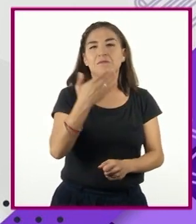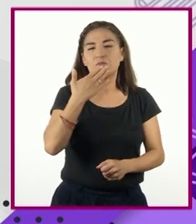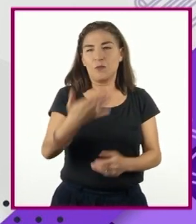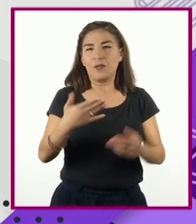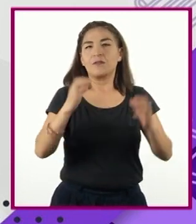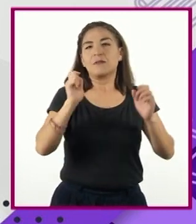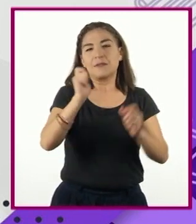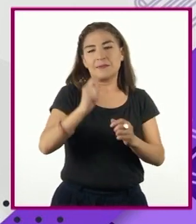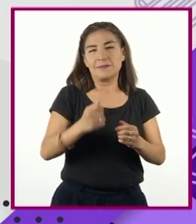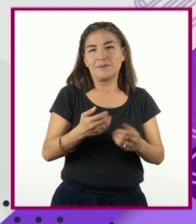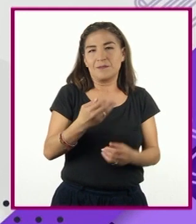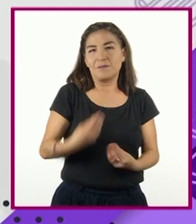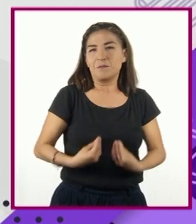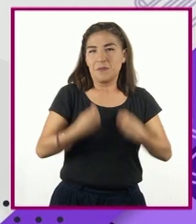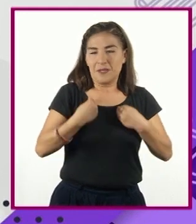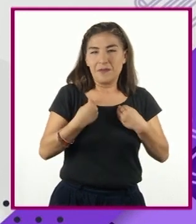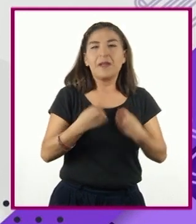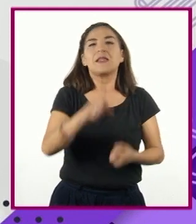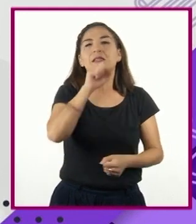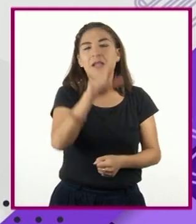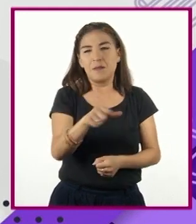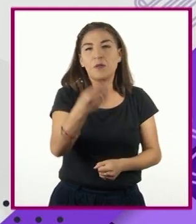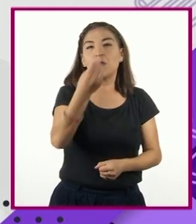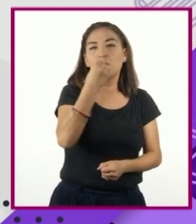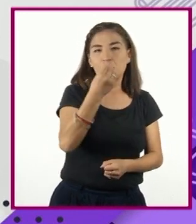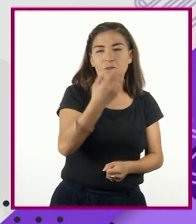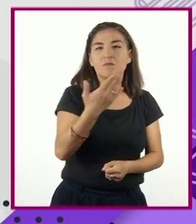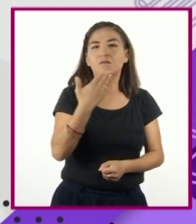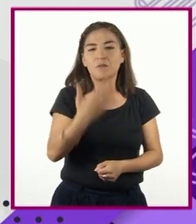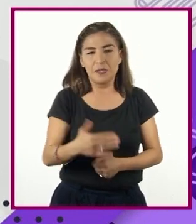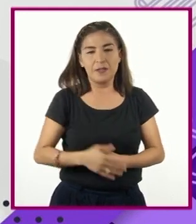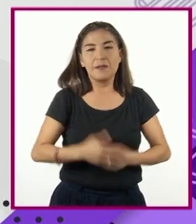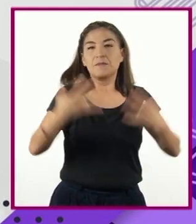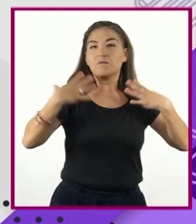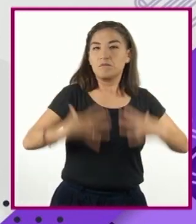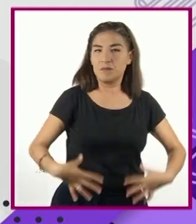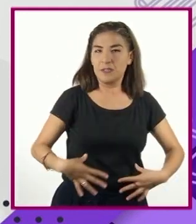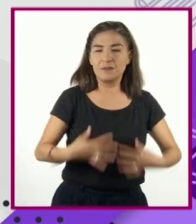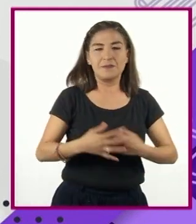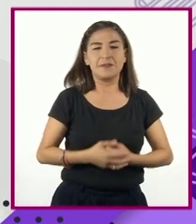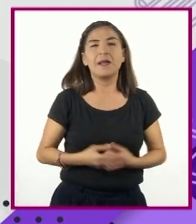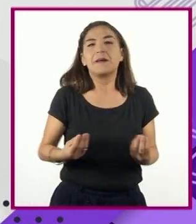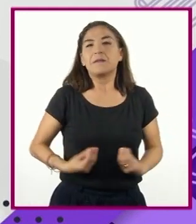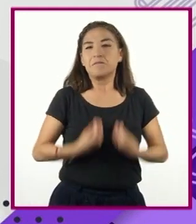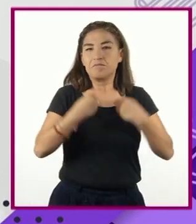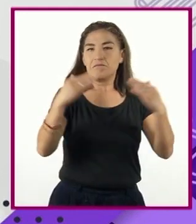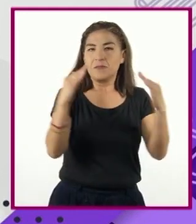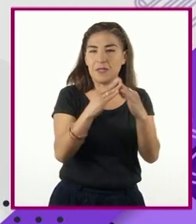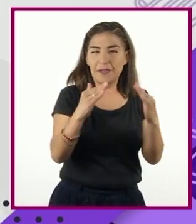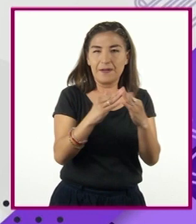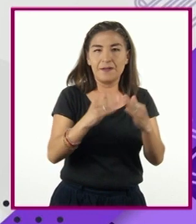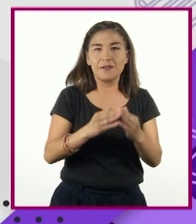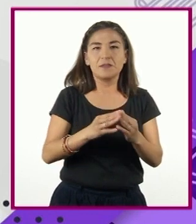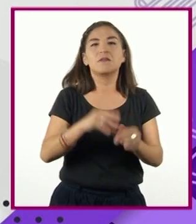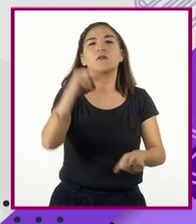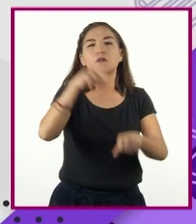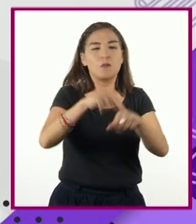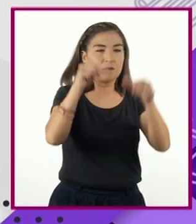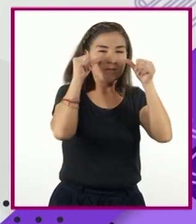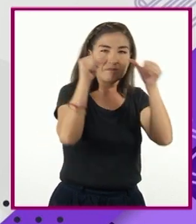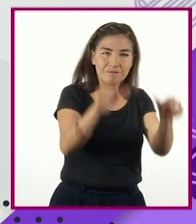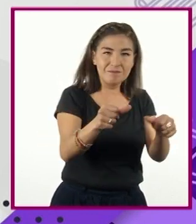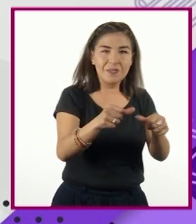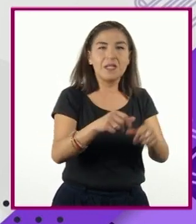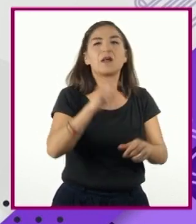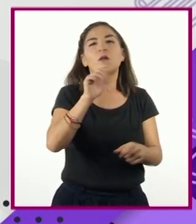bienestar, y en especial la alimentación, el vestido, la vivienda, la asistencia médica y